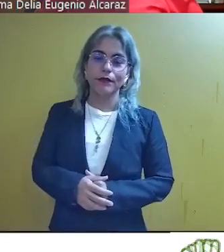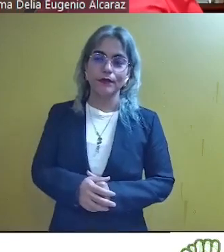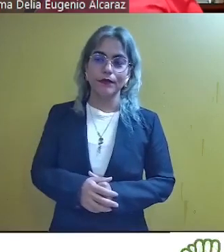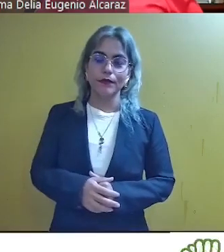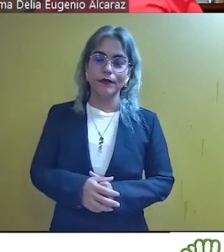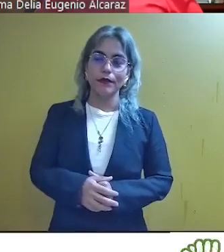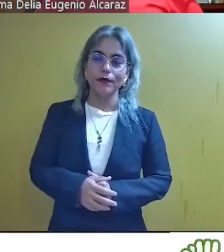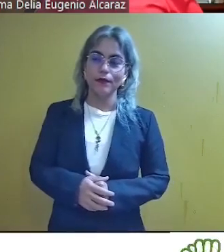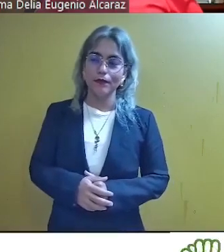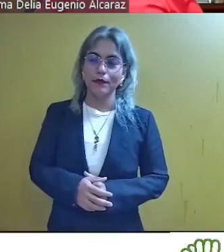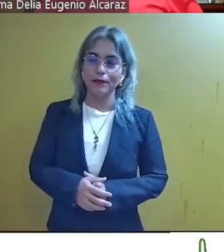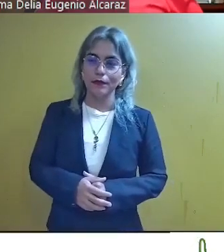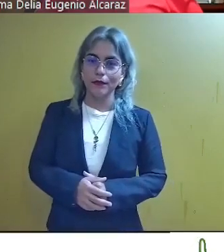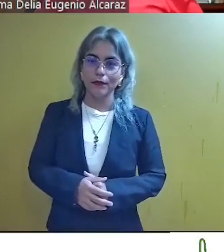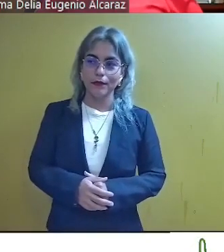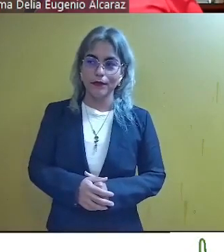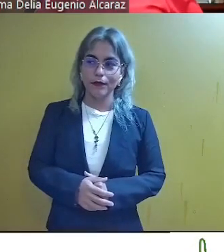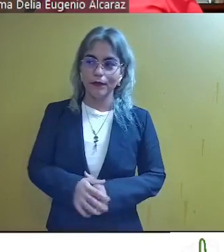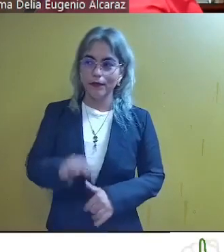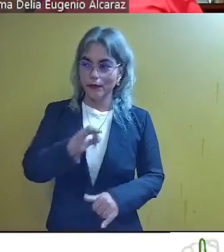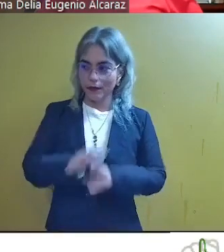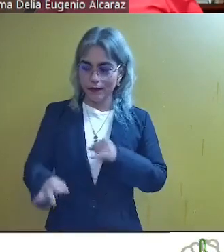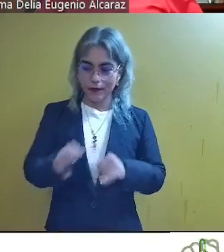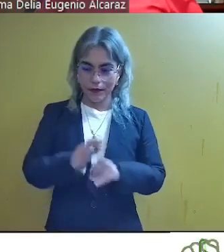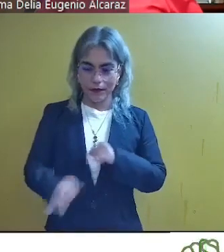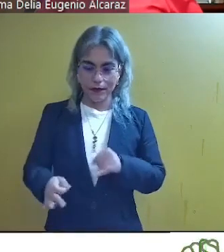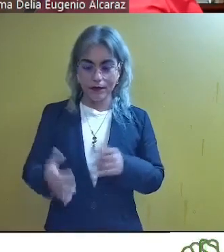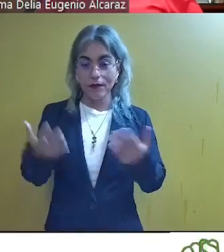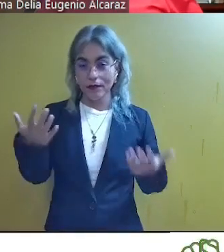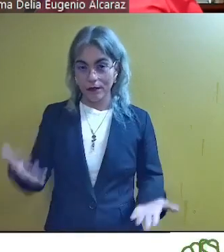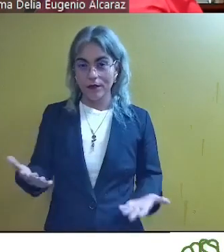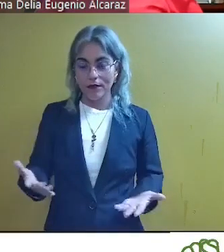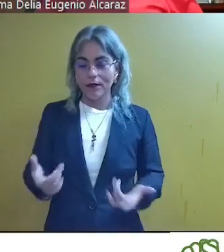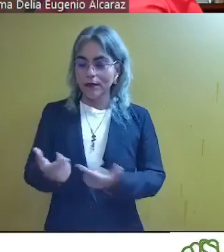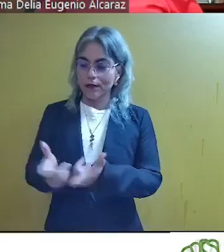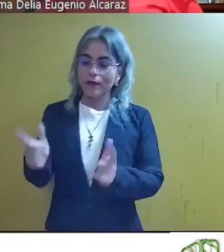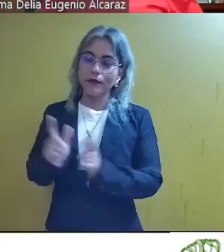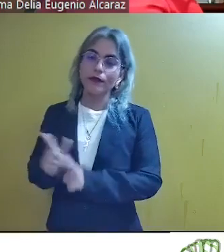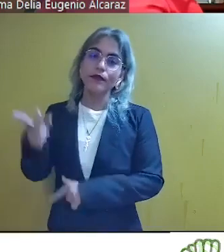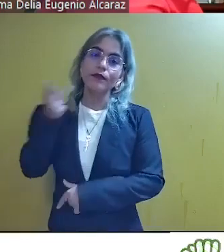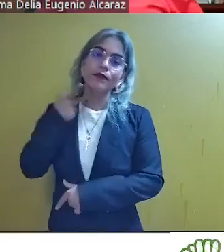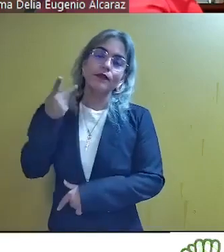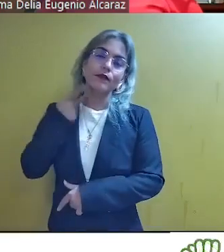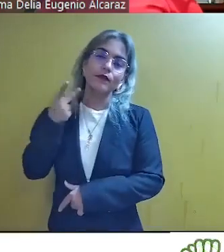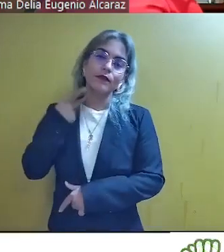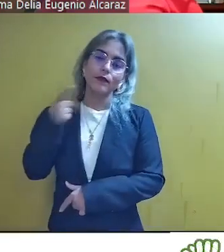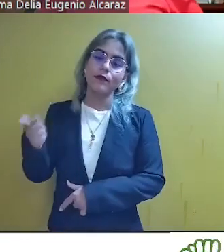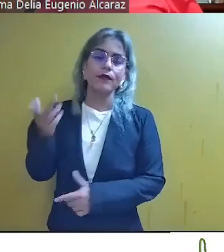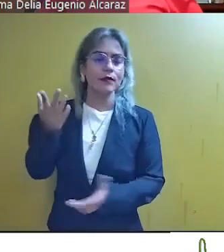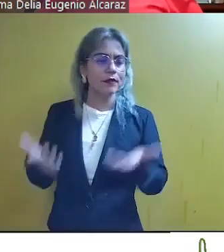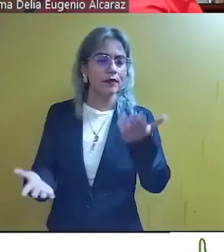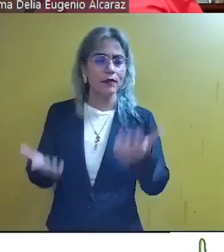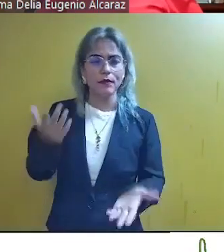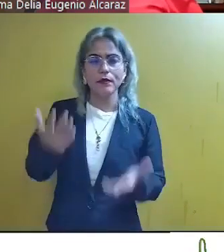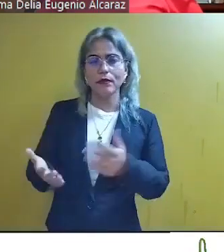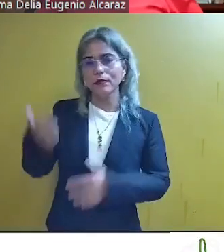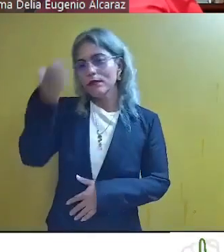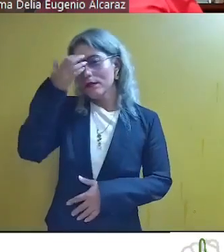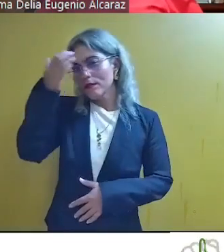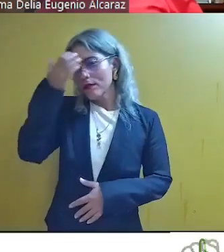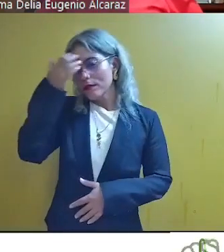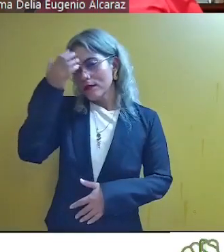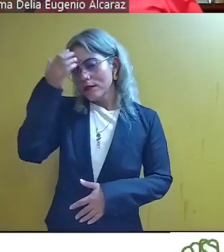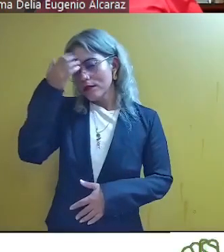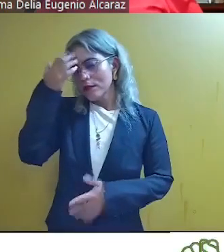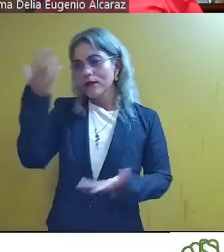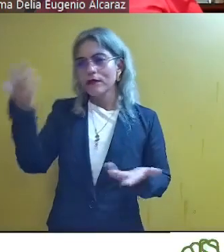personal 2024 concluye solicitando reencauzar los procedimientos del partido a efecto de valorar nuevamente las conductas y no generar un perjuicio del Partido